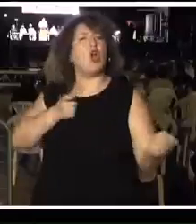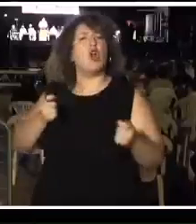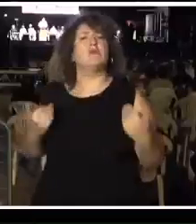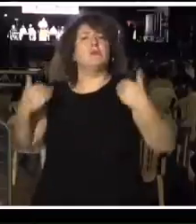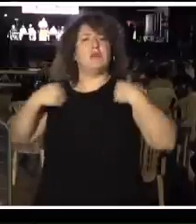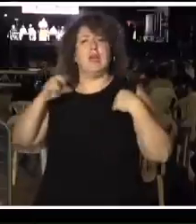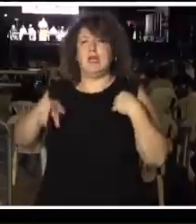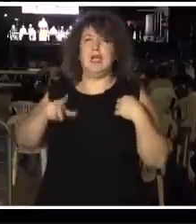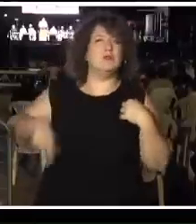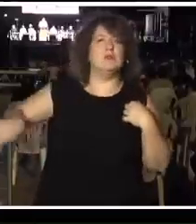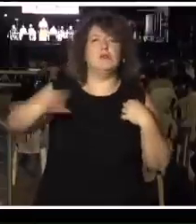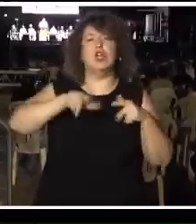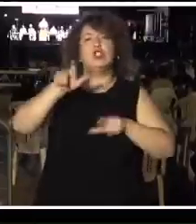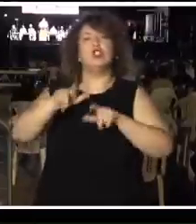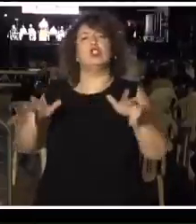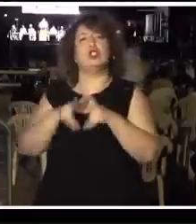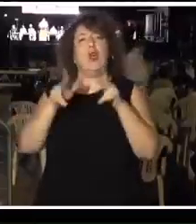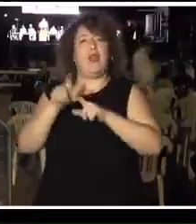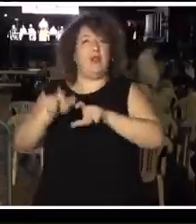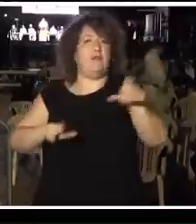de toda la sociedad.